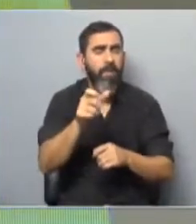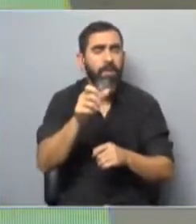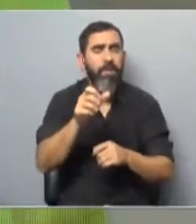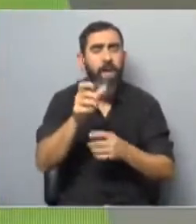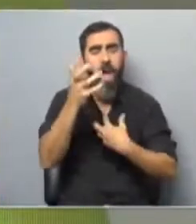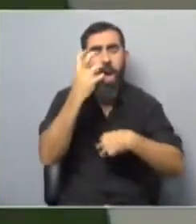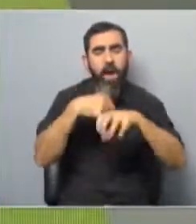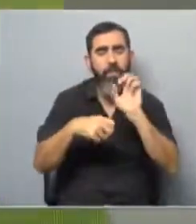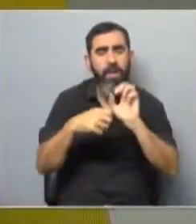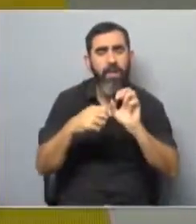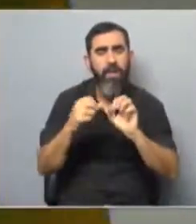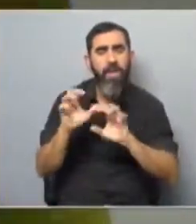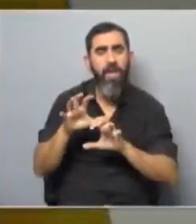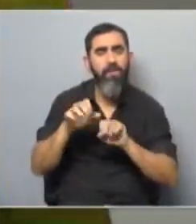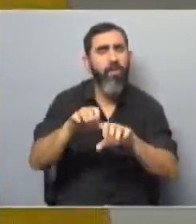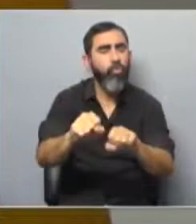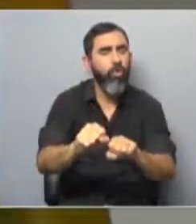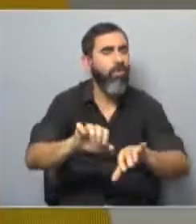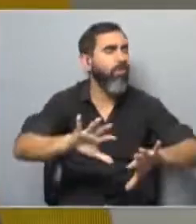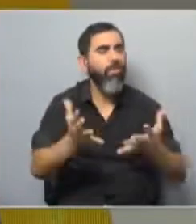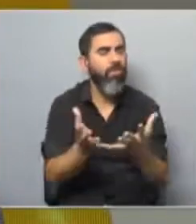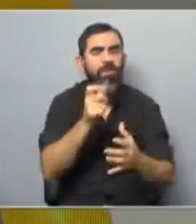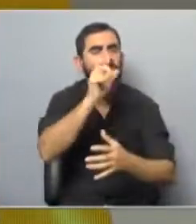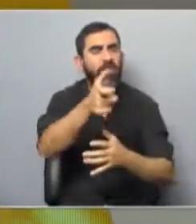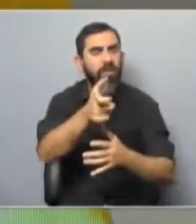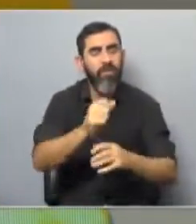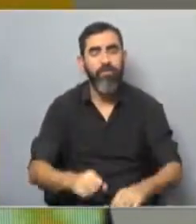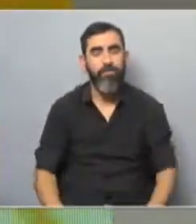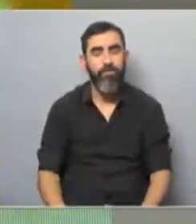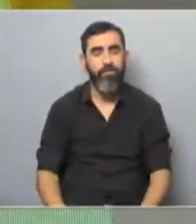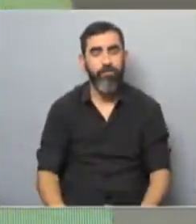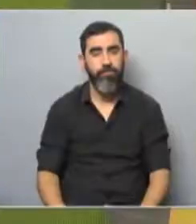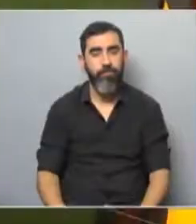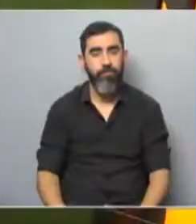especies exóticas invasoras. ¿Qué quiere decir esto?